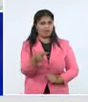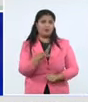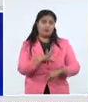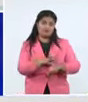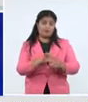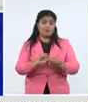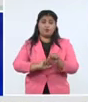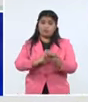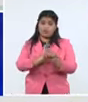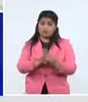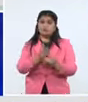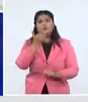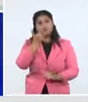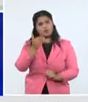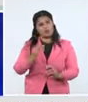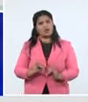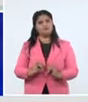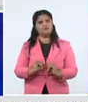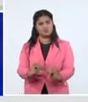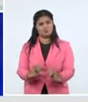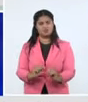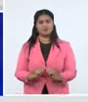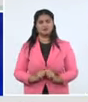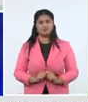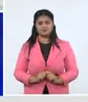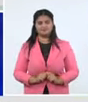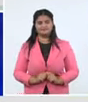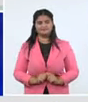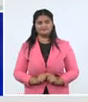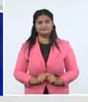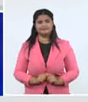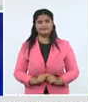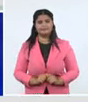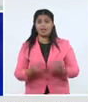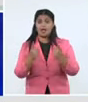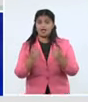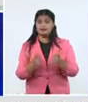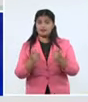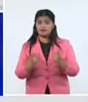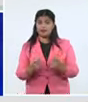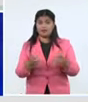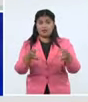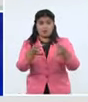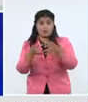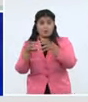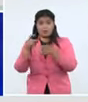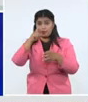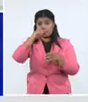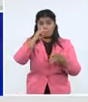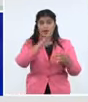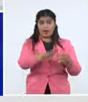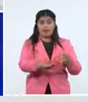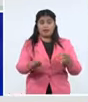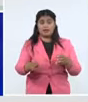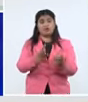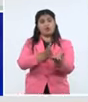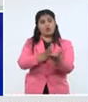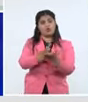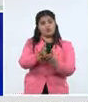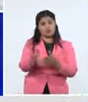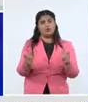baja de los últimos 15 días. Esperemos que este grupo de edad también